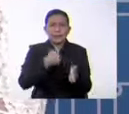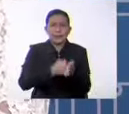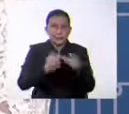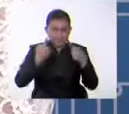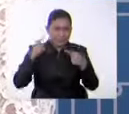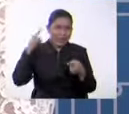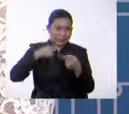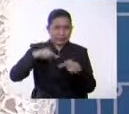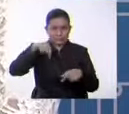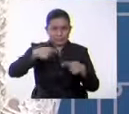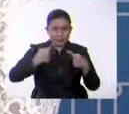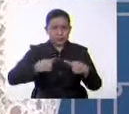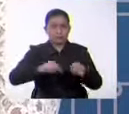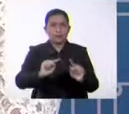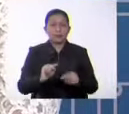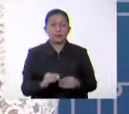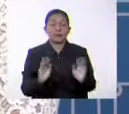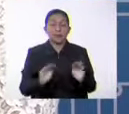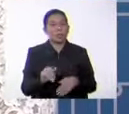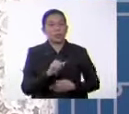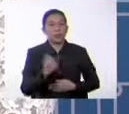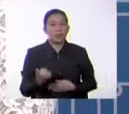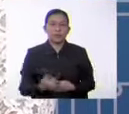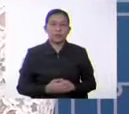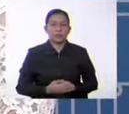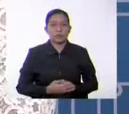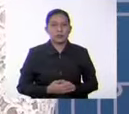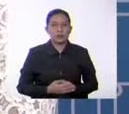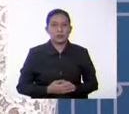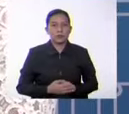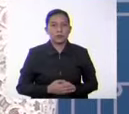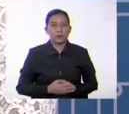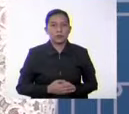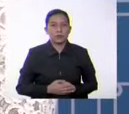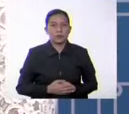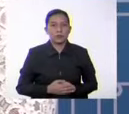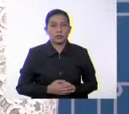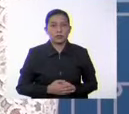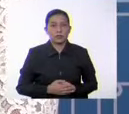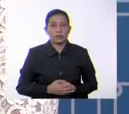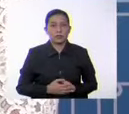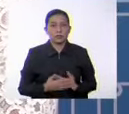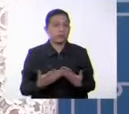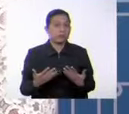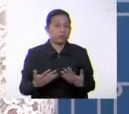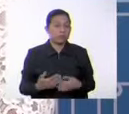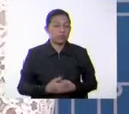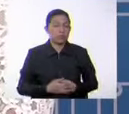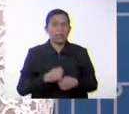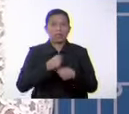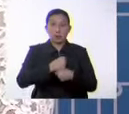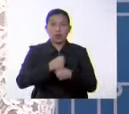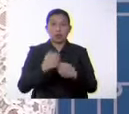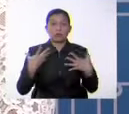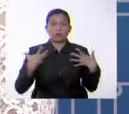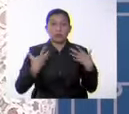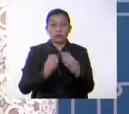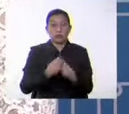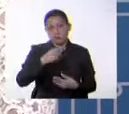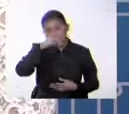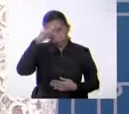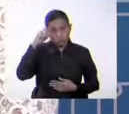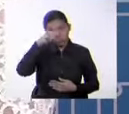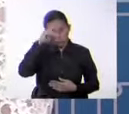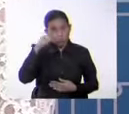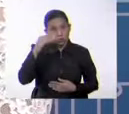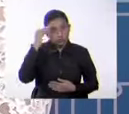vigente también. Otro elemento que pudiésemos mencionar, Eduard, es la seguridad social para los trabajadores, que también